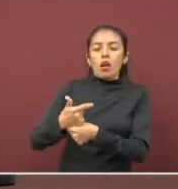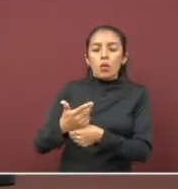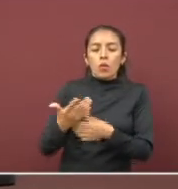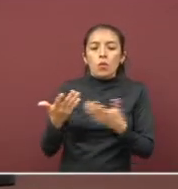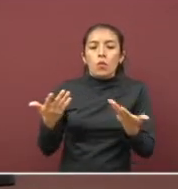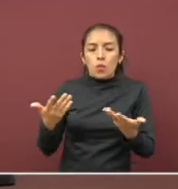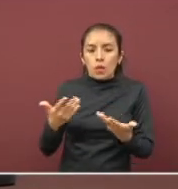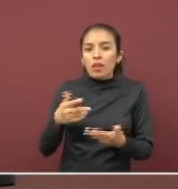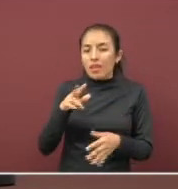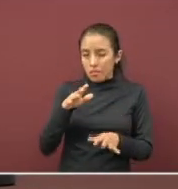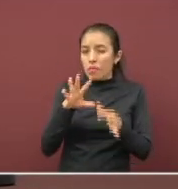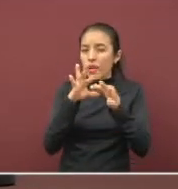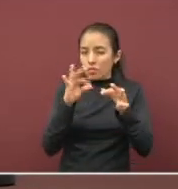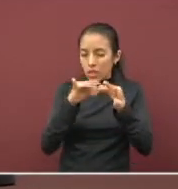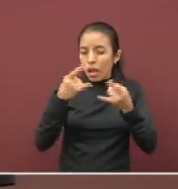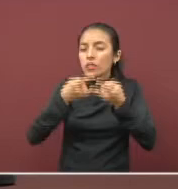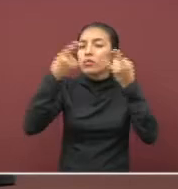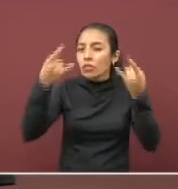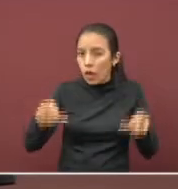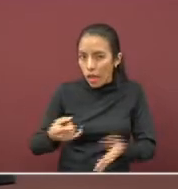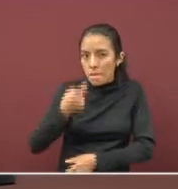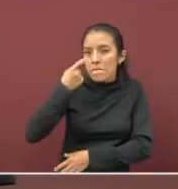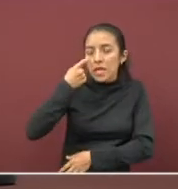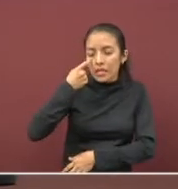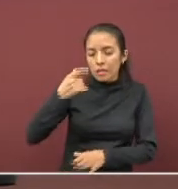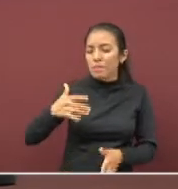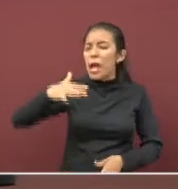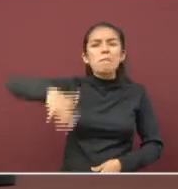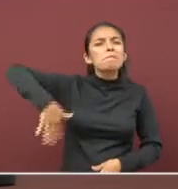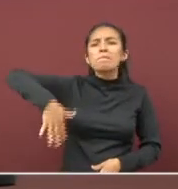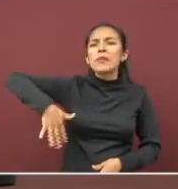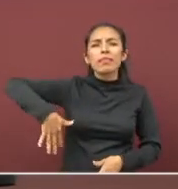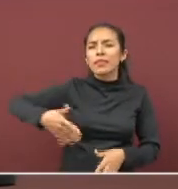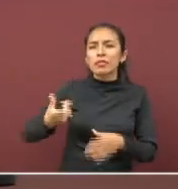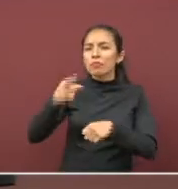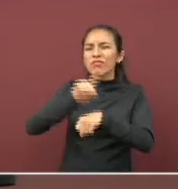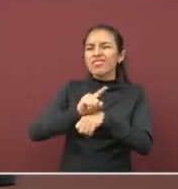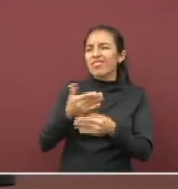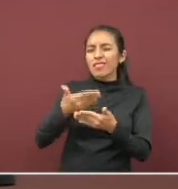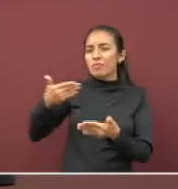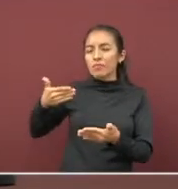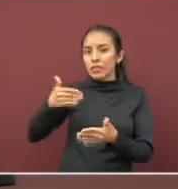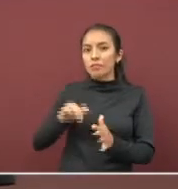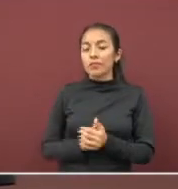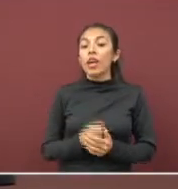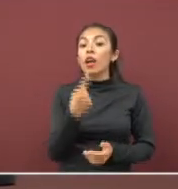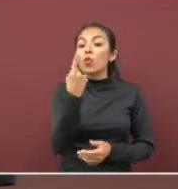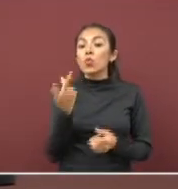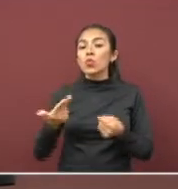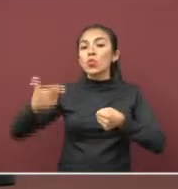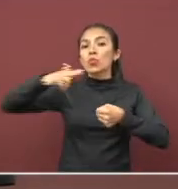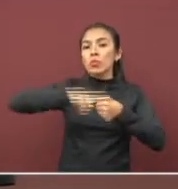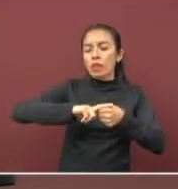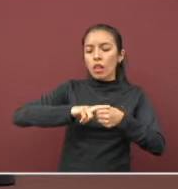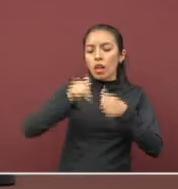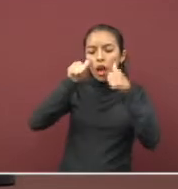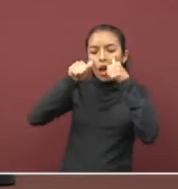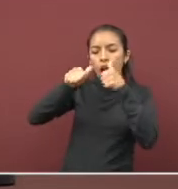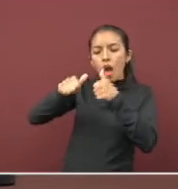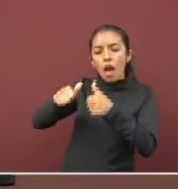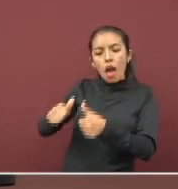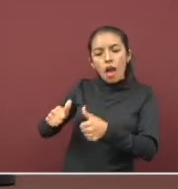caso que comentaremos mire ustedes hace un par de días el nuevo de los hospitales se atendió